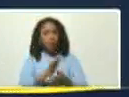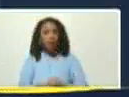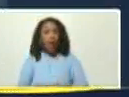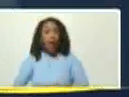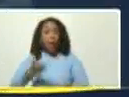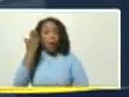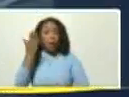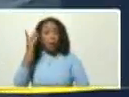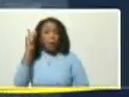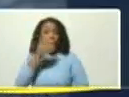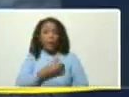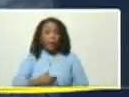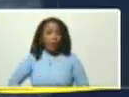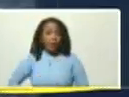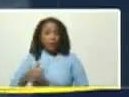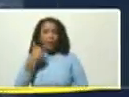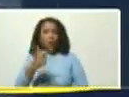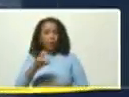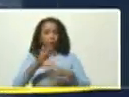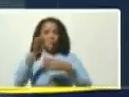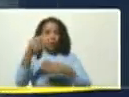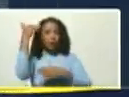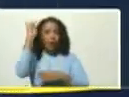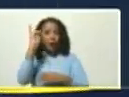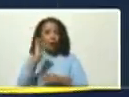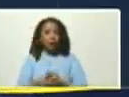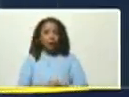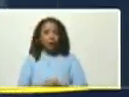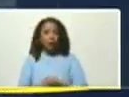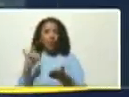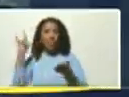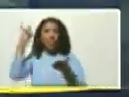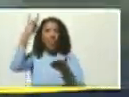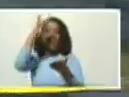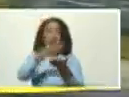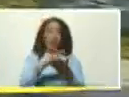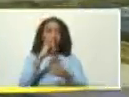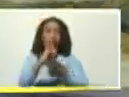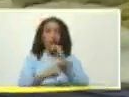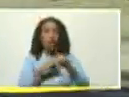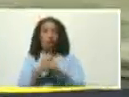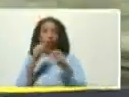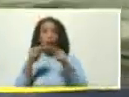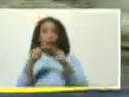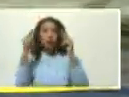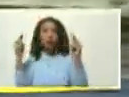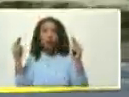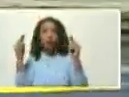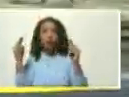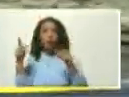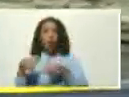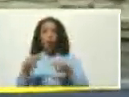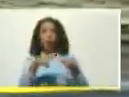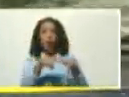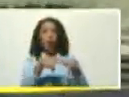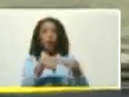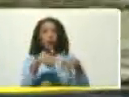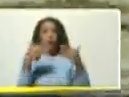importante también, presidente, que la isla contará con un aeropuerto internacional, un puerto que va a ser destino de los